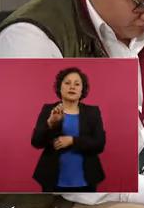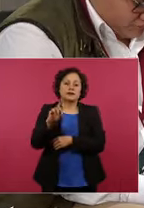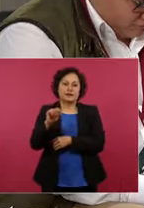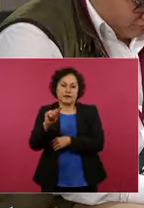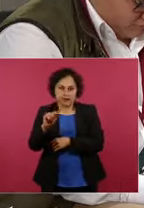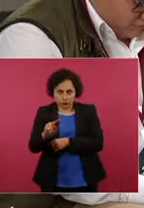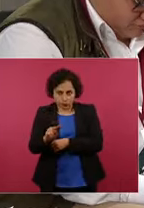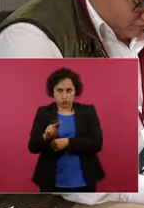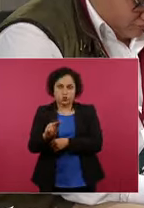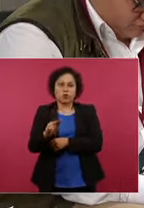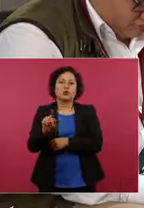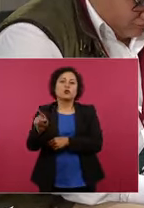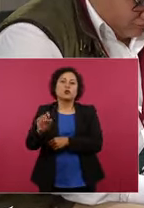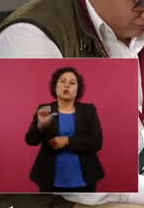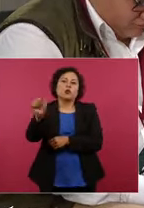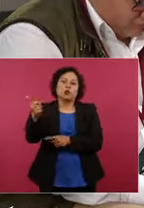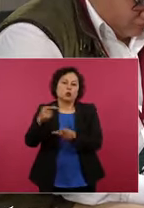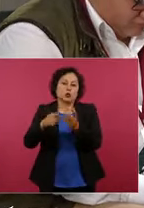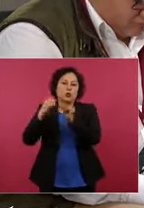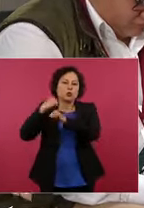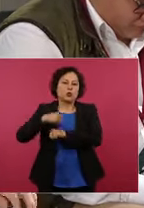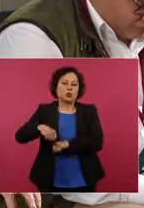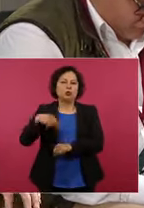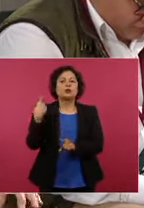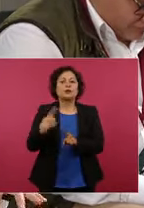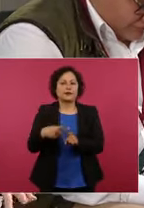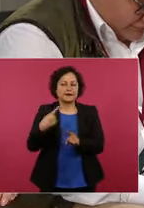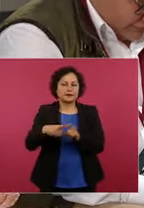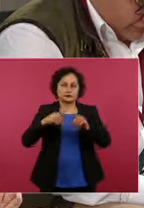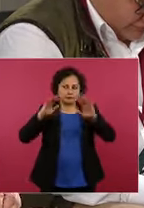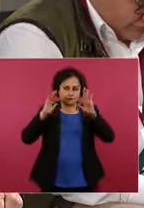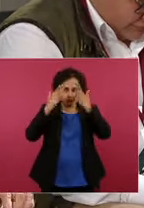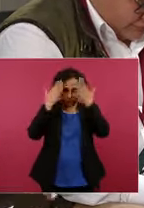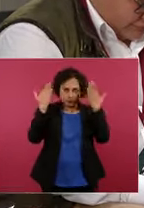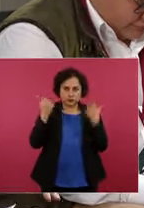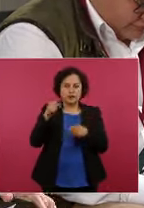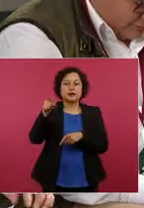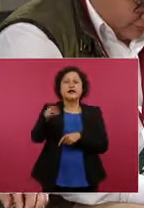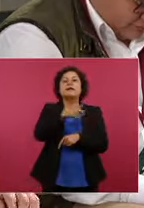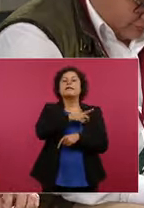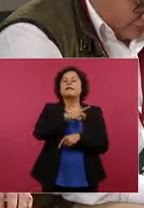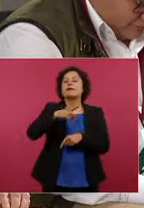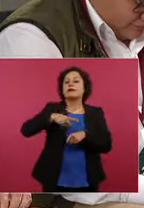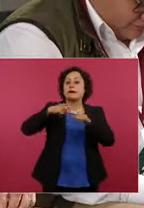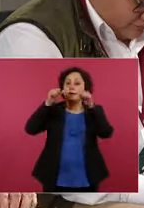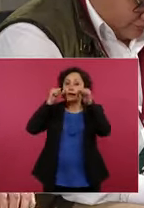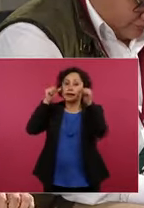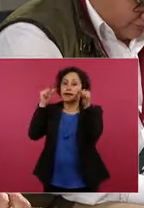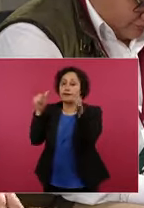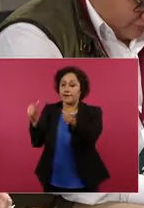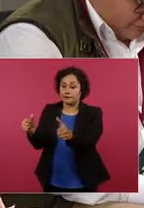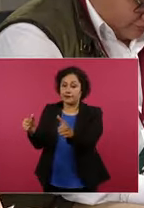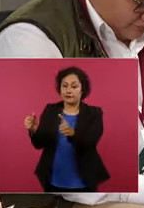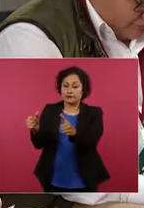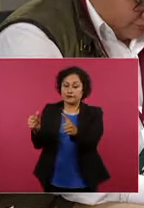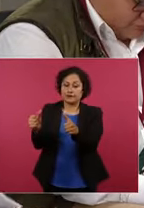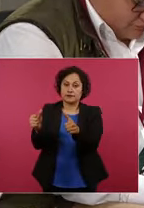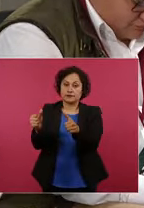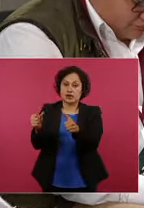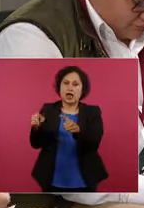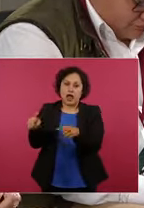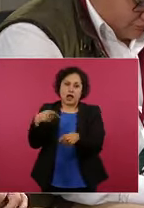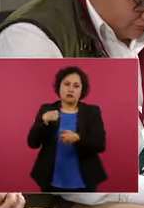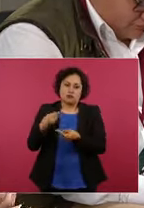o quien corresponda, mida y entre ya, aquí están las